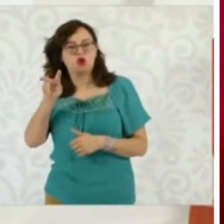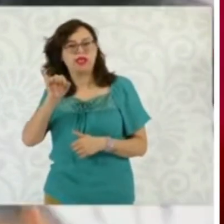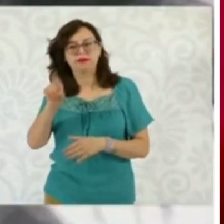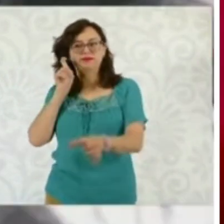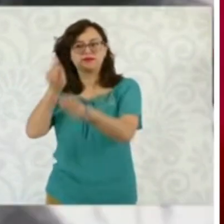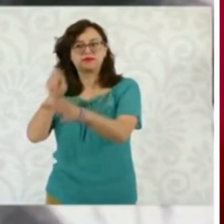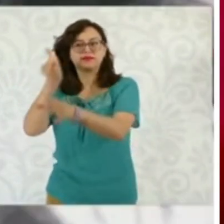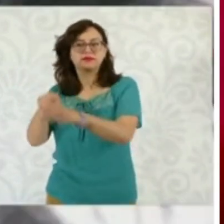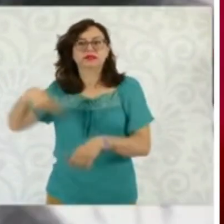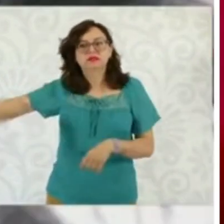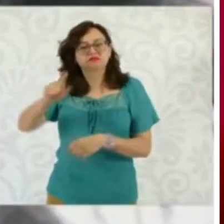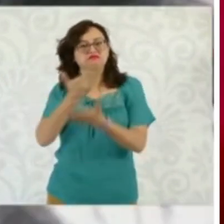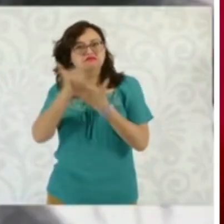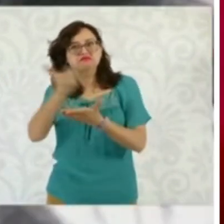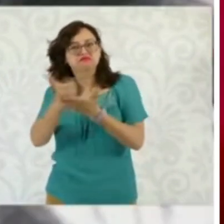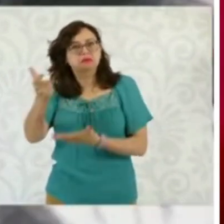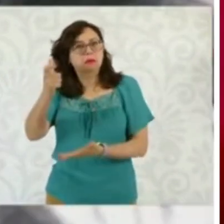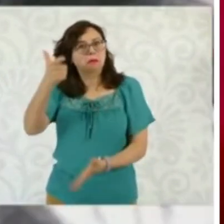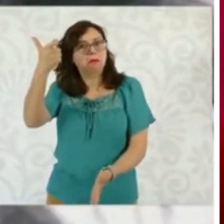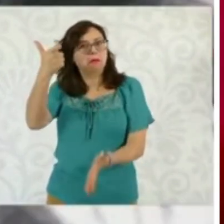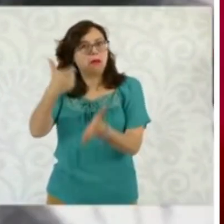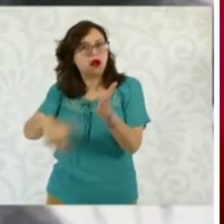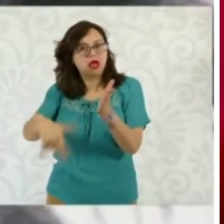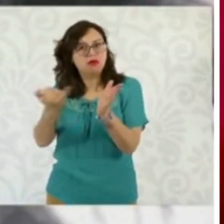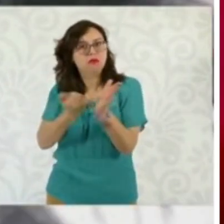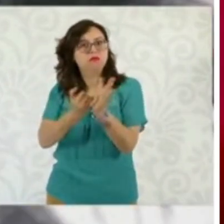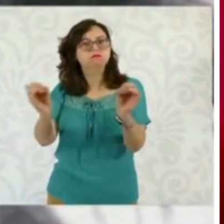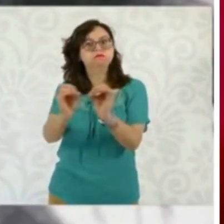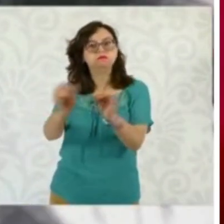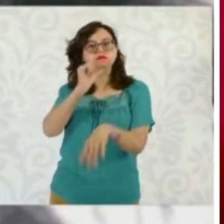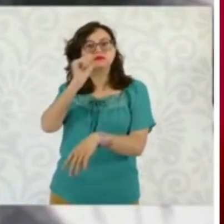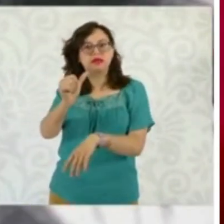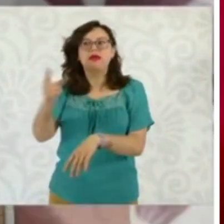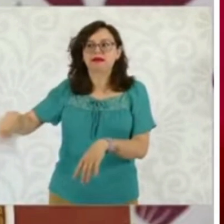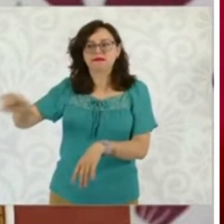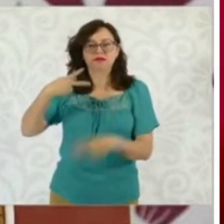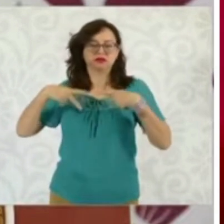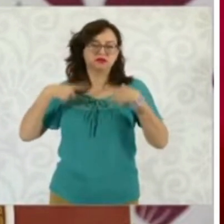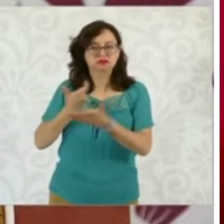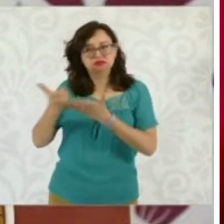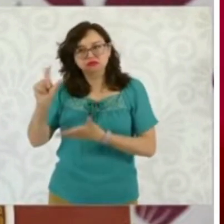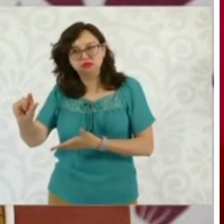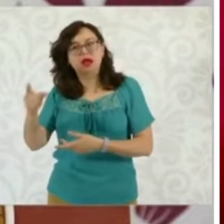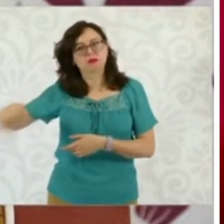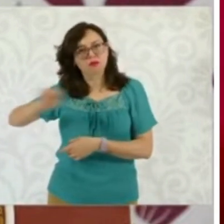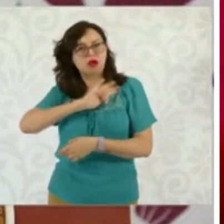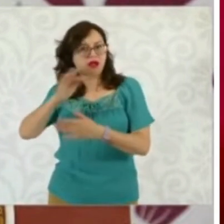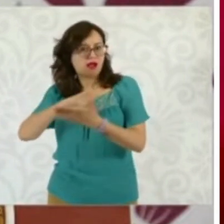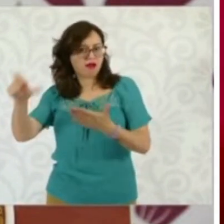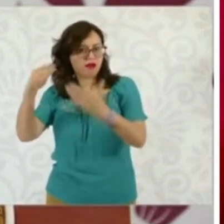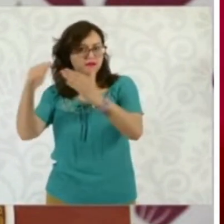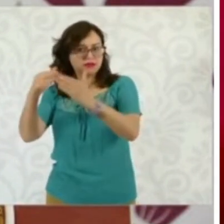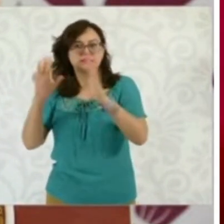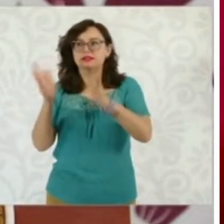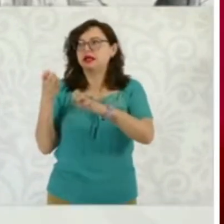aquellos que normalmente no pueden acceder a la vivienda. Entonces ya arrancó el programa de vivienda en casi todos los estados